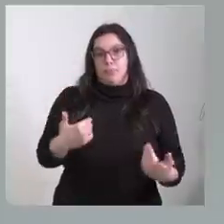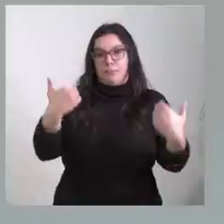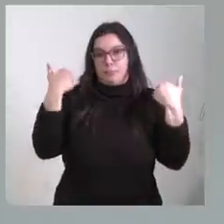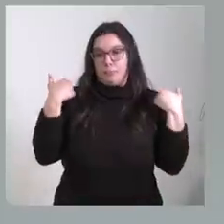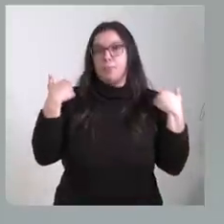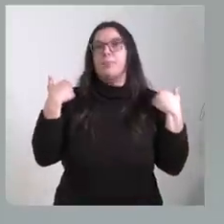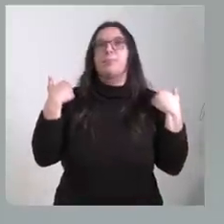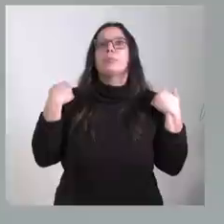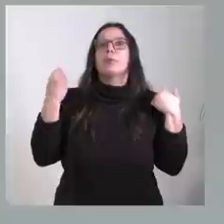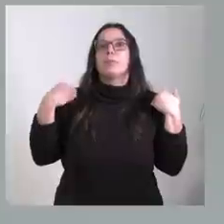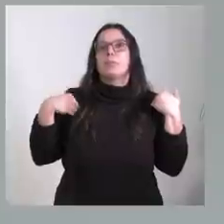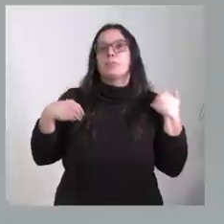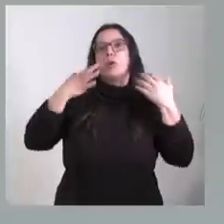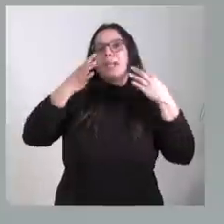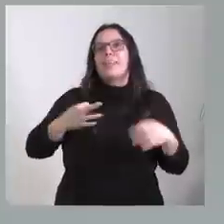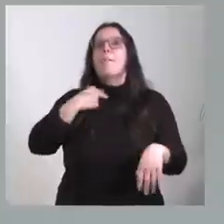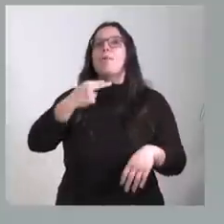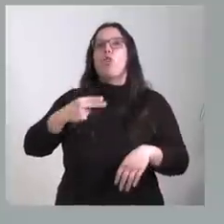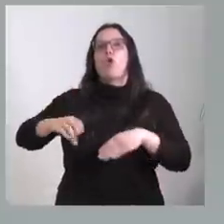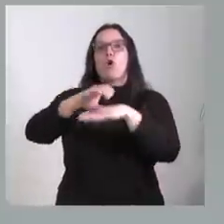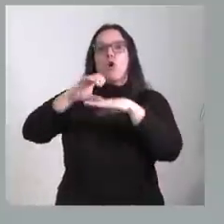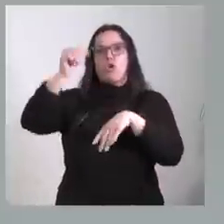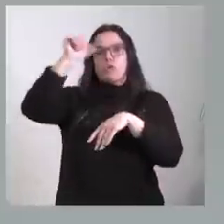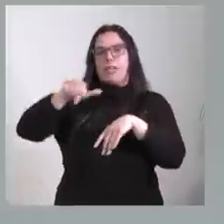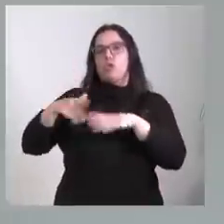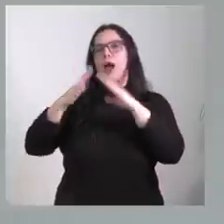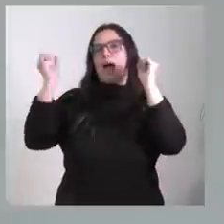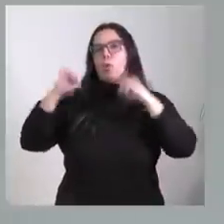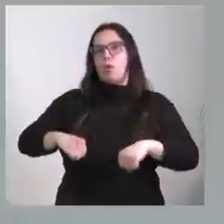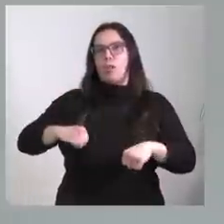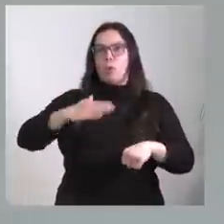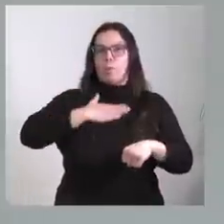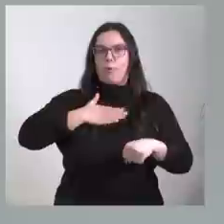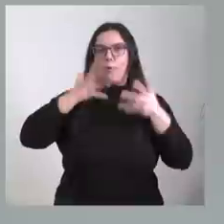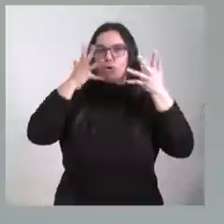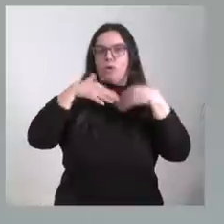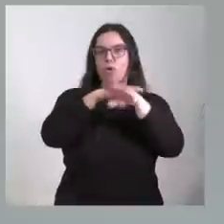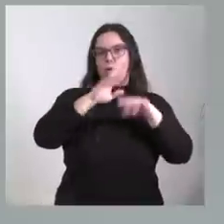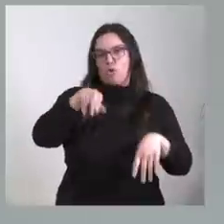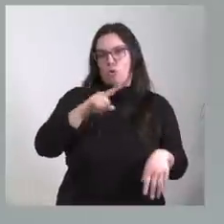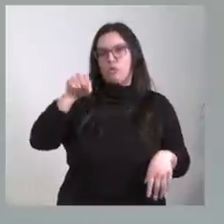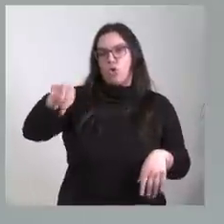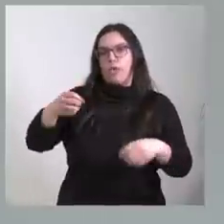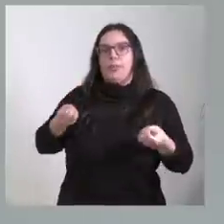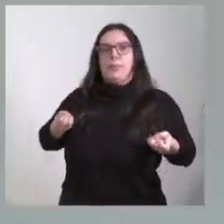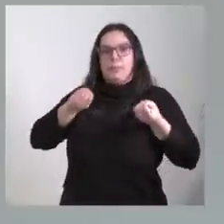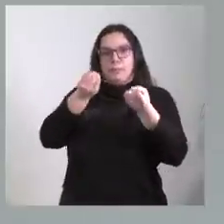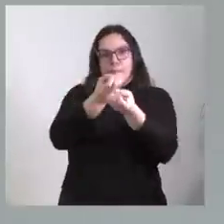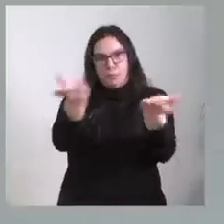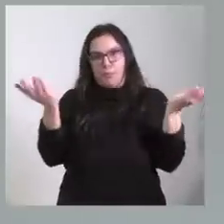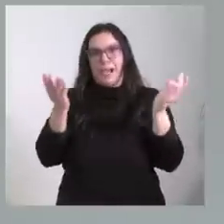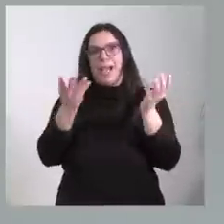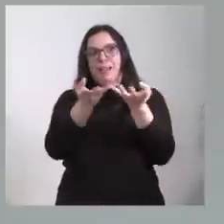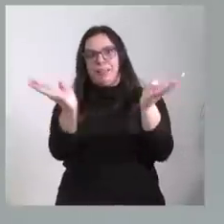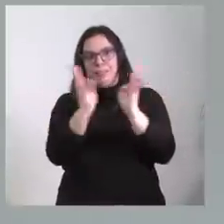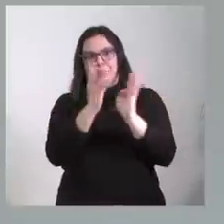por orden o instrucción del consejero no ha sido un acuerdo propio del Consejo de gobierno hoy lo hemos comunicado al resto de consejeros pero